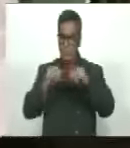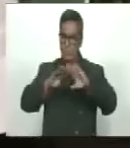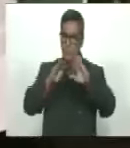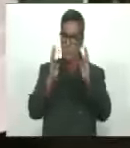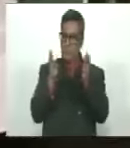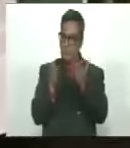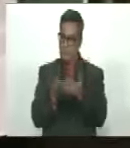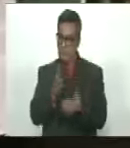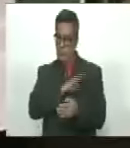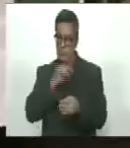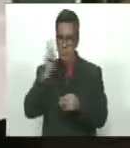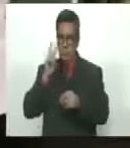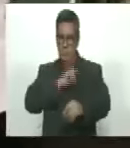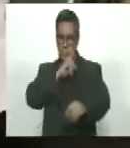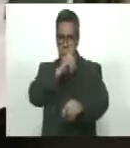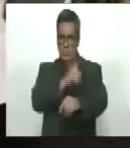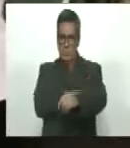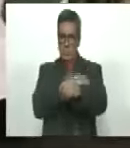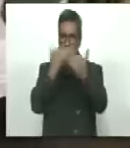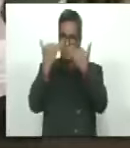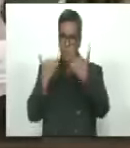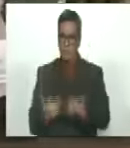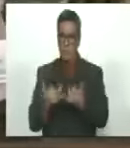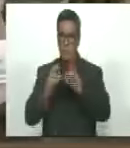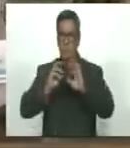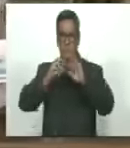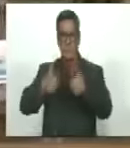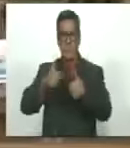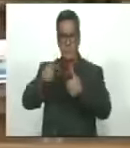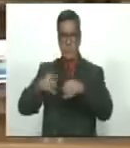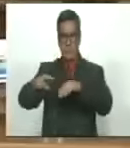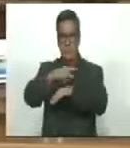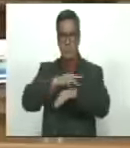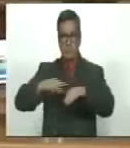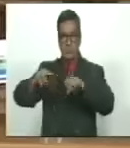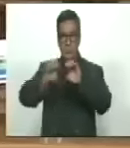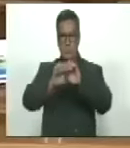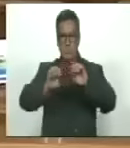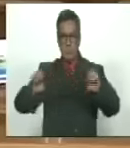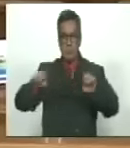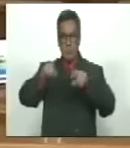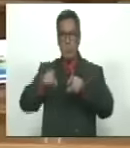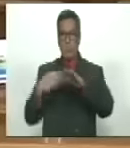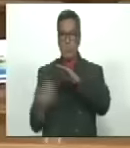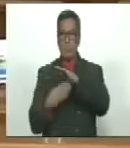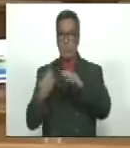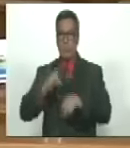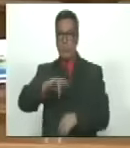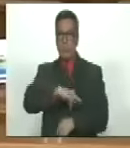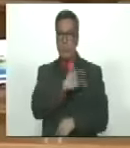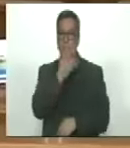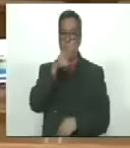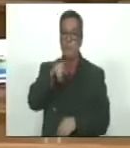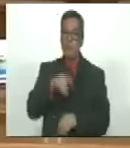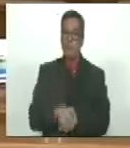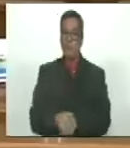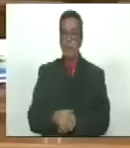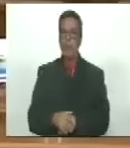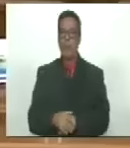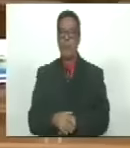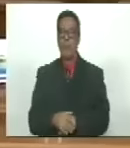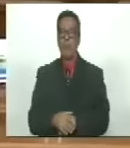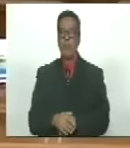asumir con fuerza, y ya inició pues los ministerios de educación básica y universitaria, entre